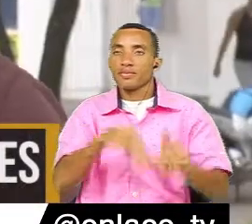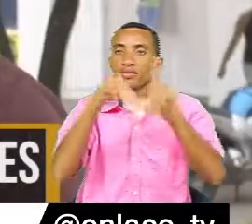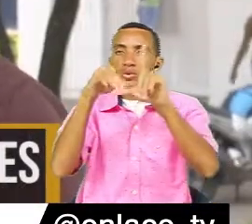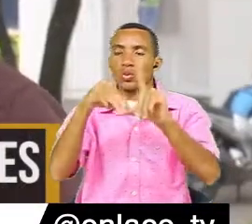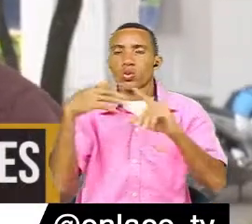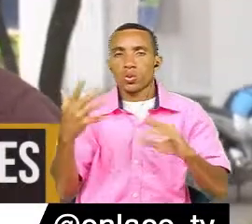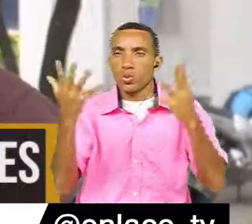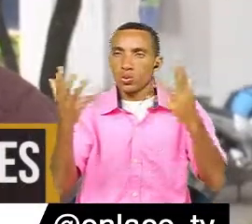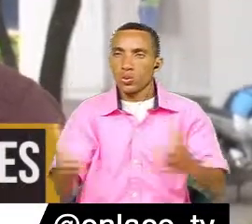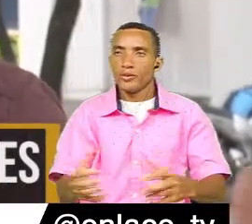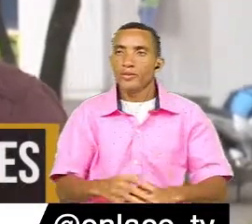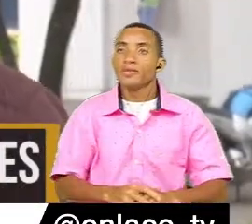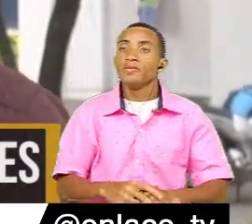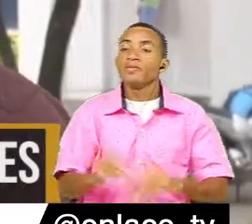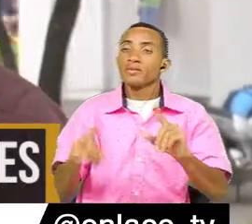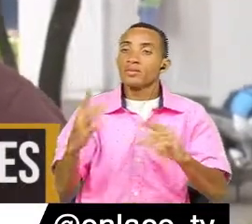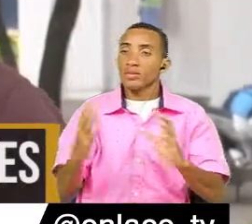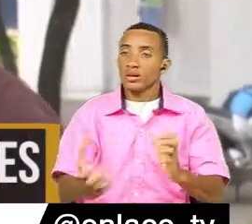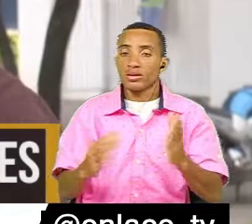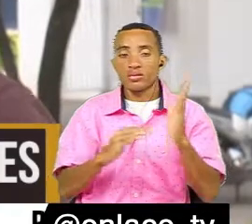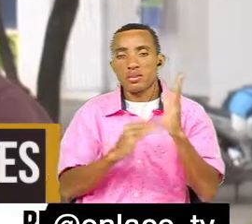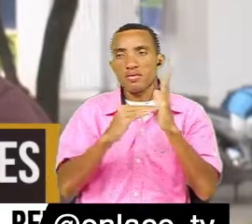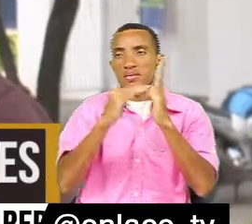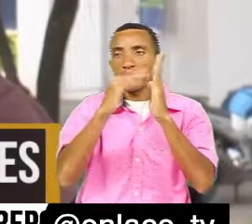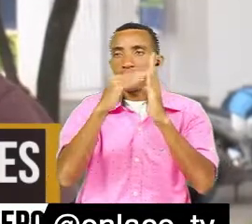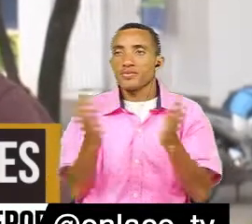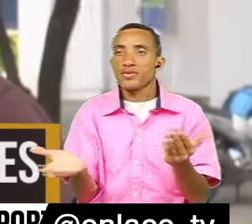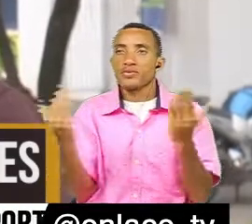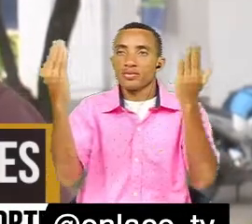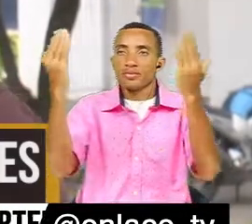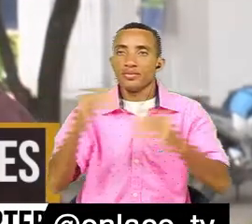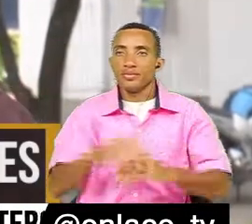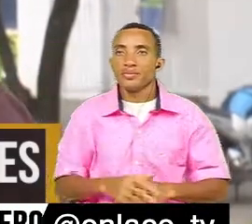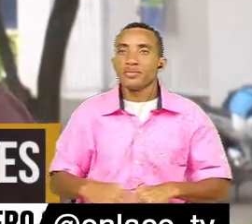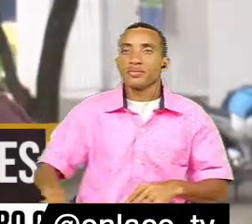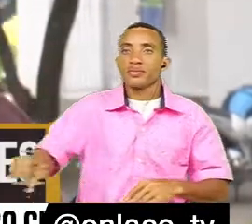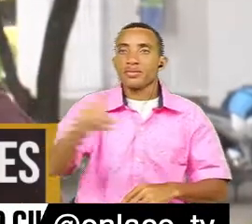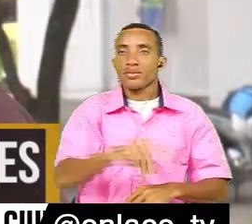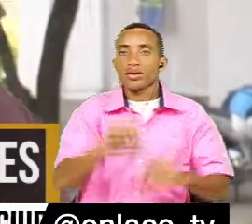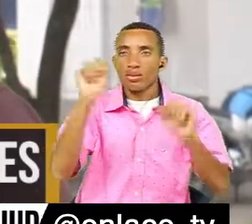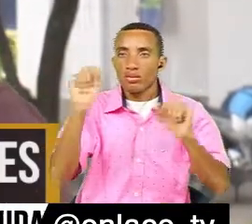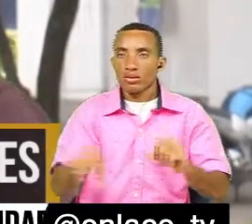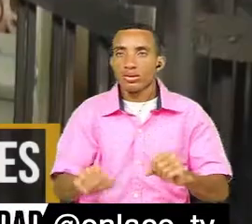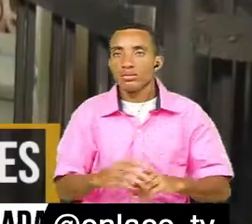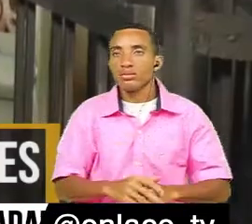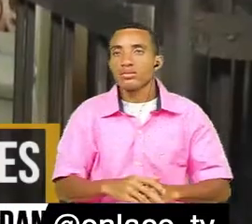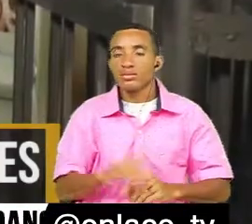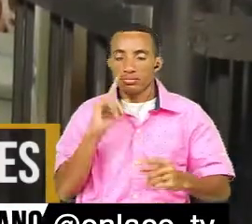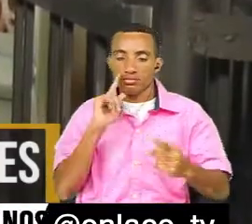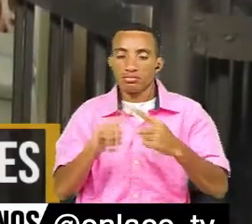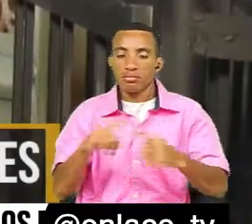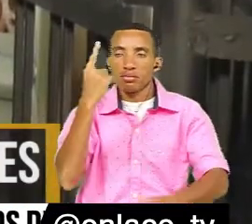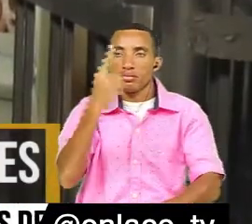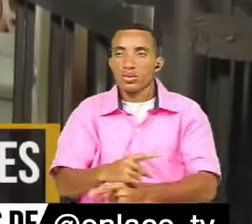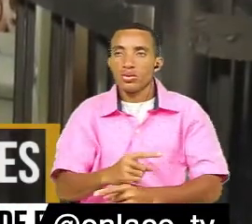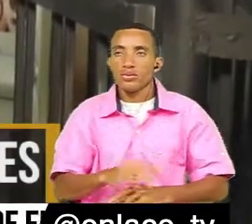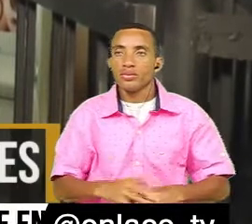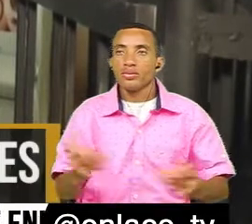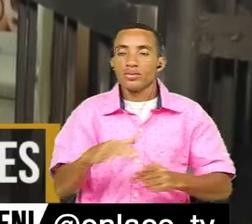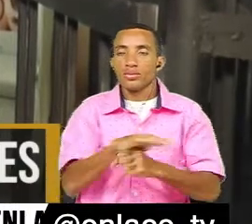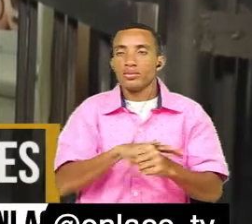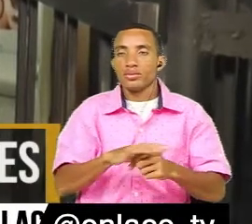quieren, digamos, subir en el escalafón. Esta maestría les serviría también para que ellos puedan llegar a cumplir esa meta. Edupol, ubicada en el barrio Recreo,